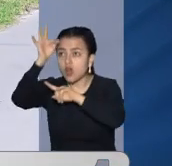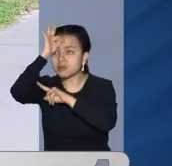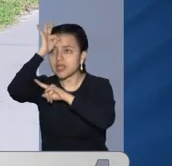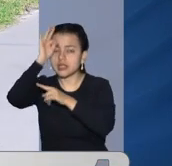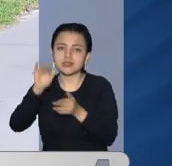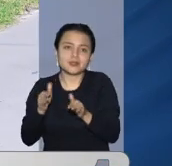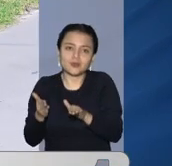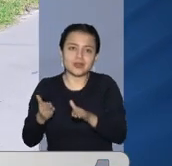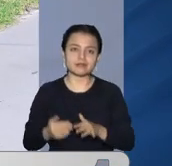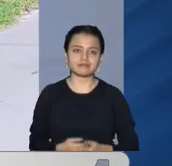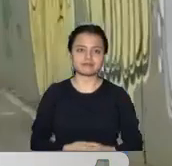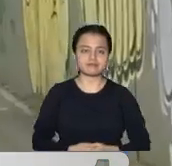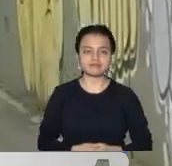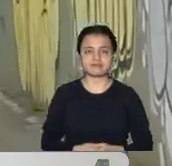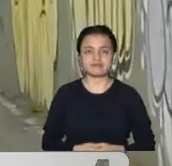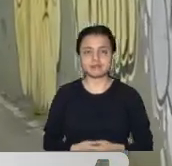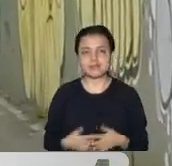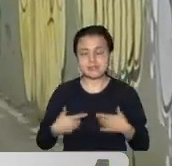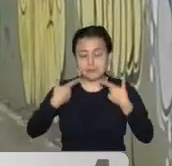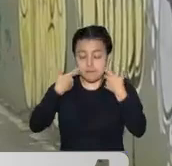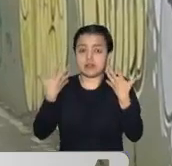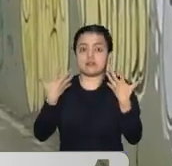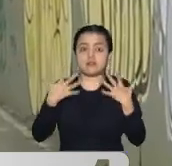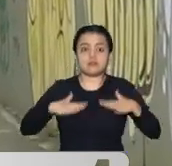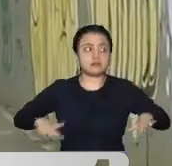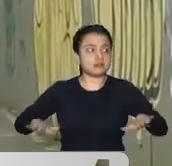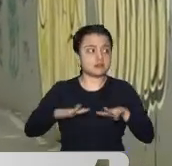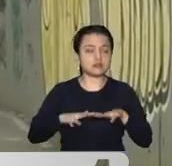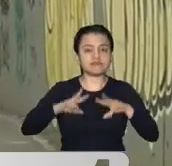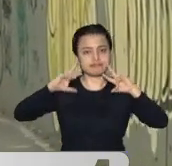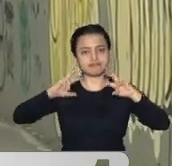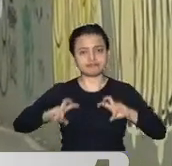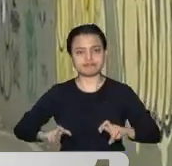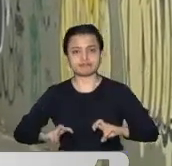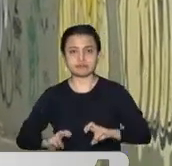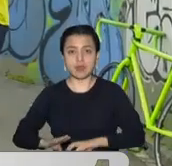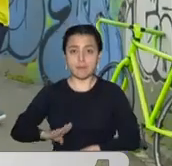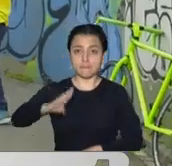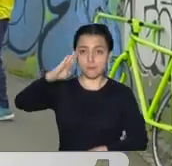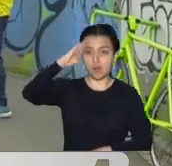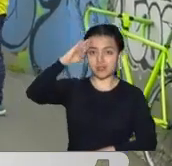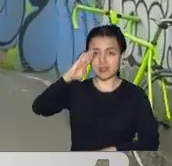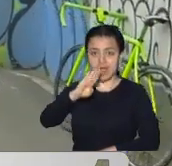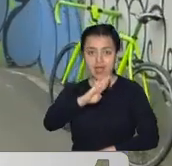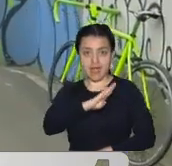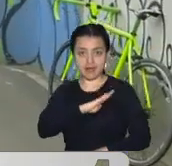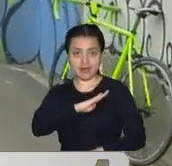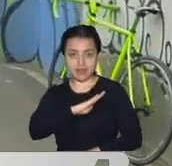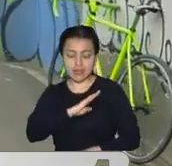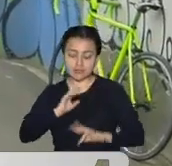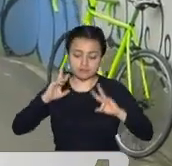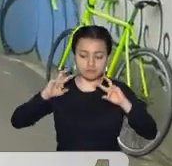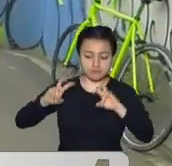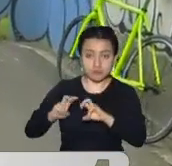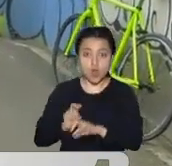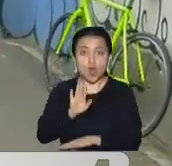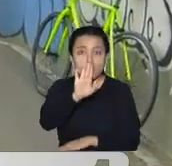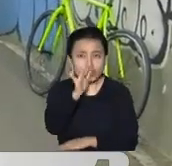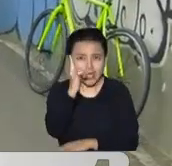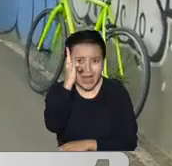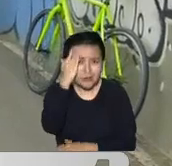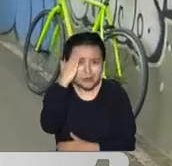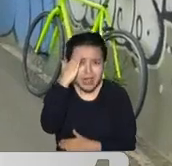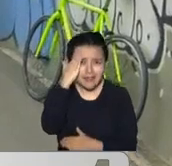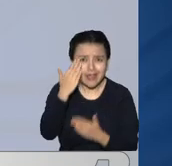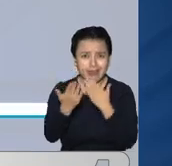a los capitalinos, es investigado por las autoridades. Desde la policía y la alcaldía se anunció una recompensa para dar con el paradero